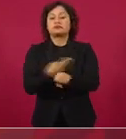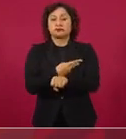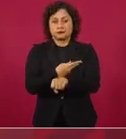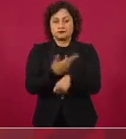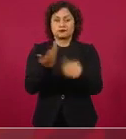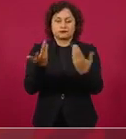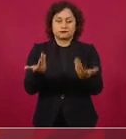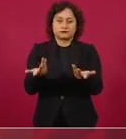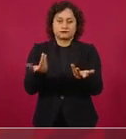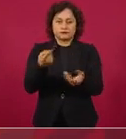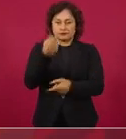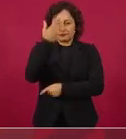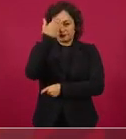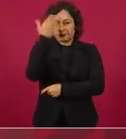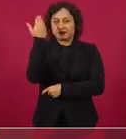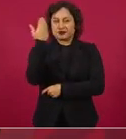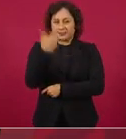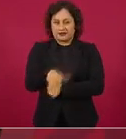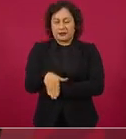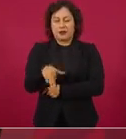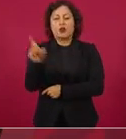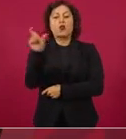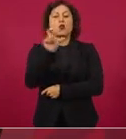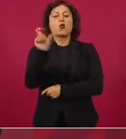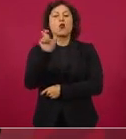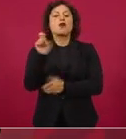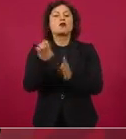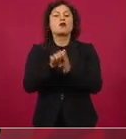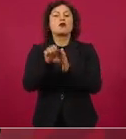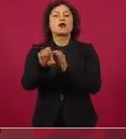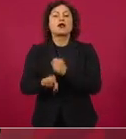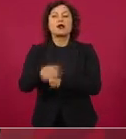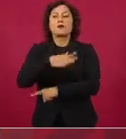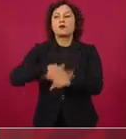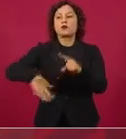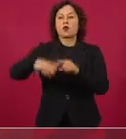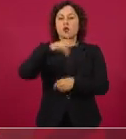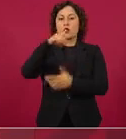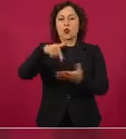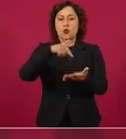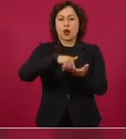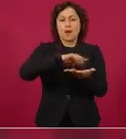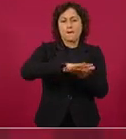que se viven en tiempos de transformación.